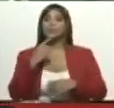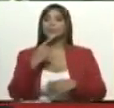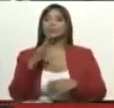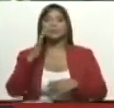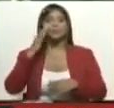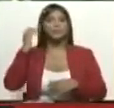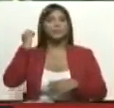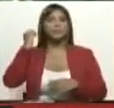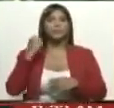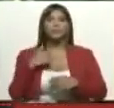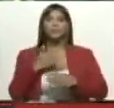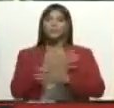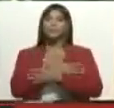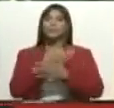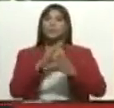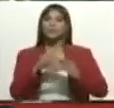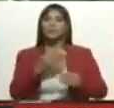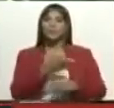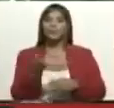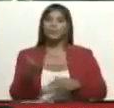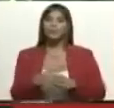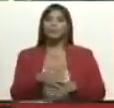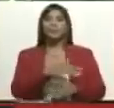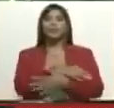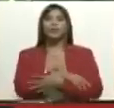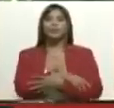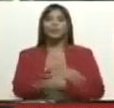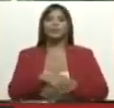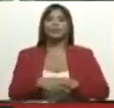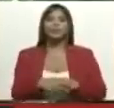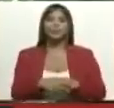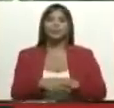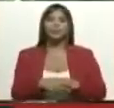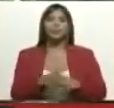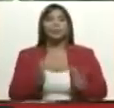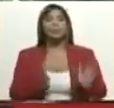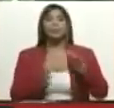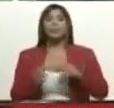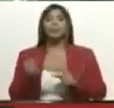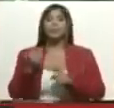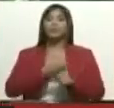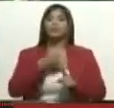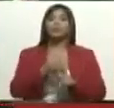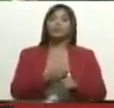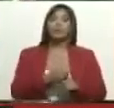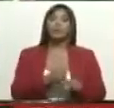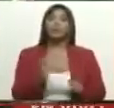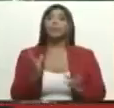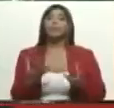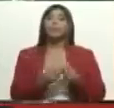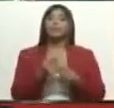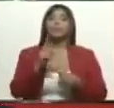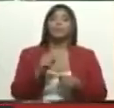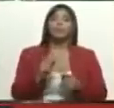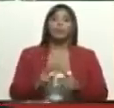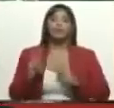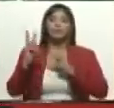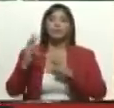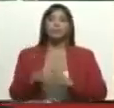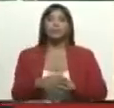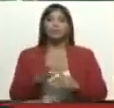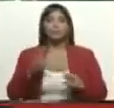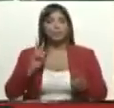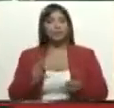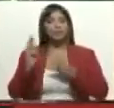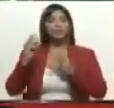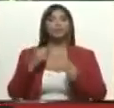Miranda. Los felicito a todos. Un gran abrazo. Vamos al combate, vamos también a la victoria. Hasta